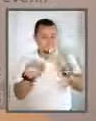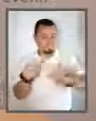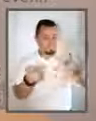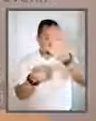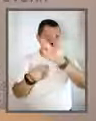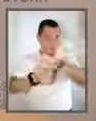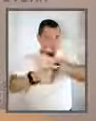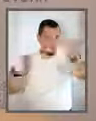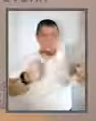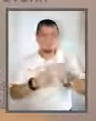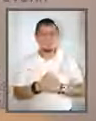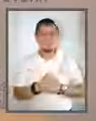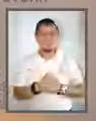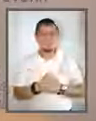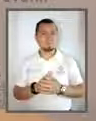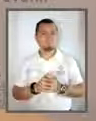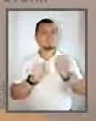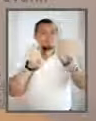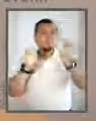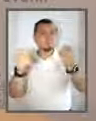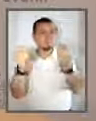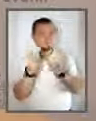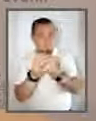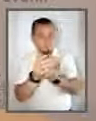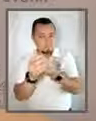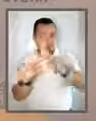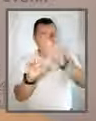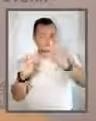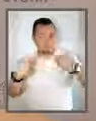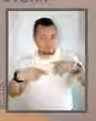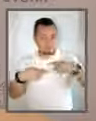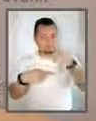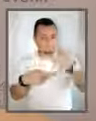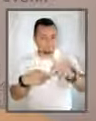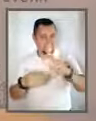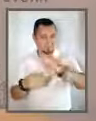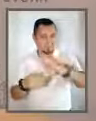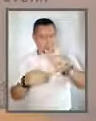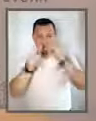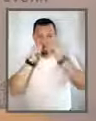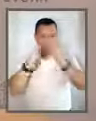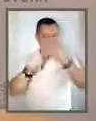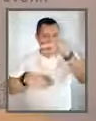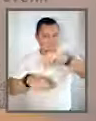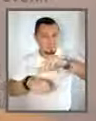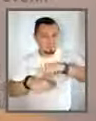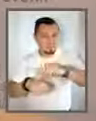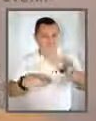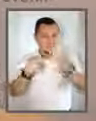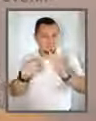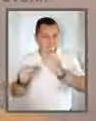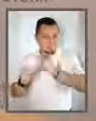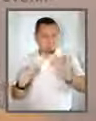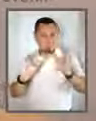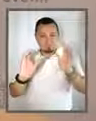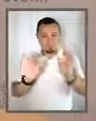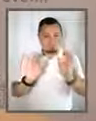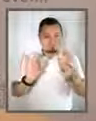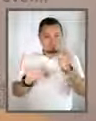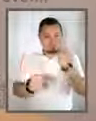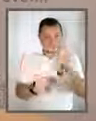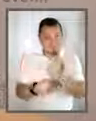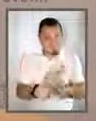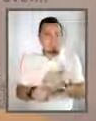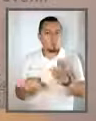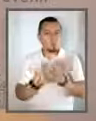pertenece Cuautla, otorgando capacitación al personal de fomento de la atención médica para abordaje en los casos